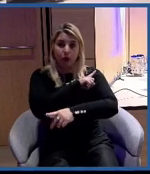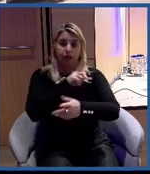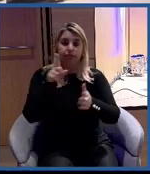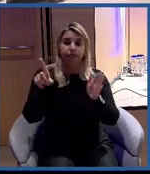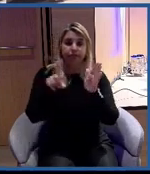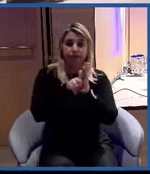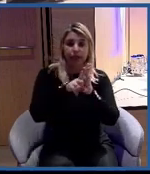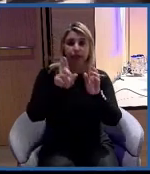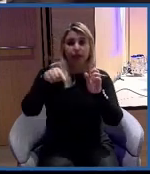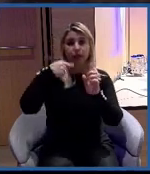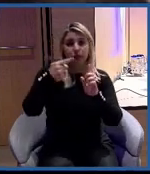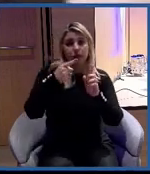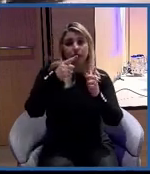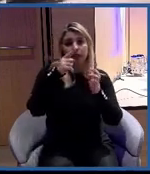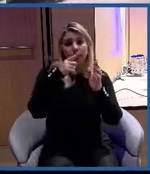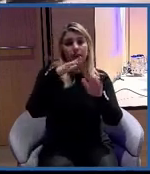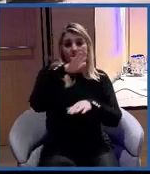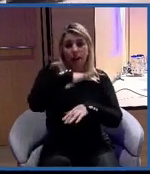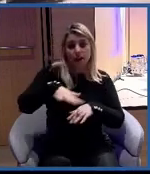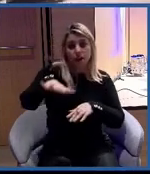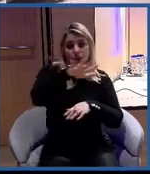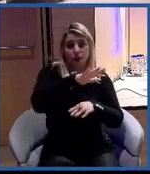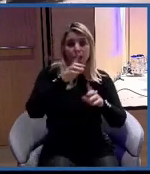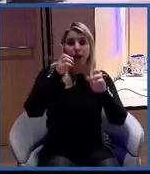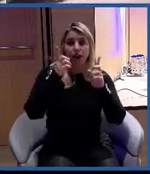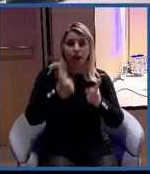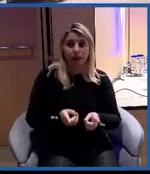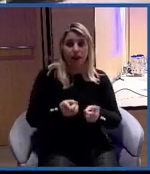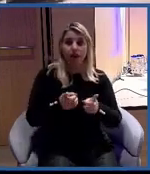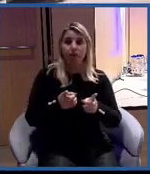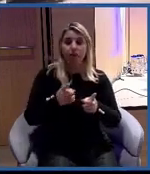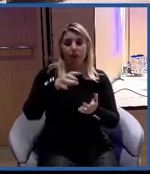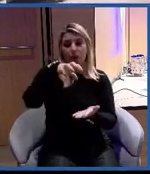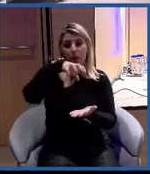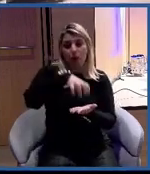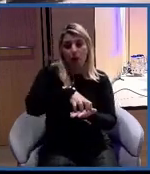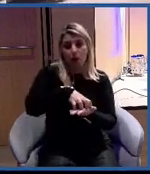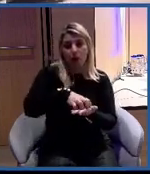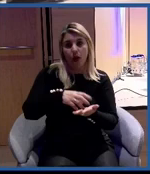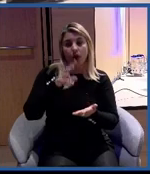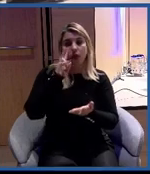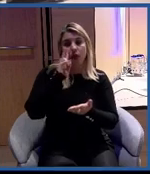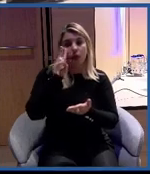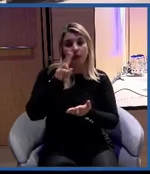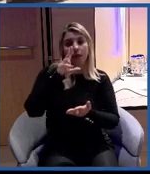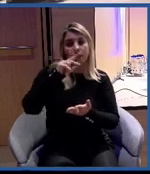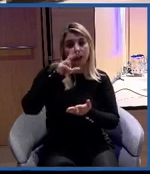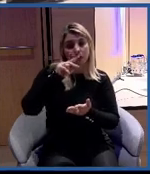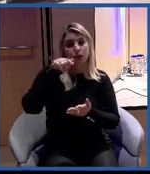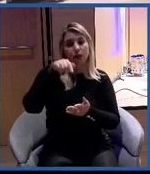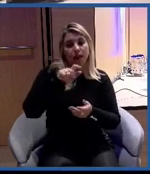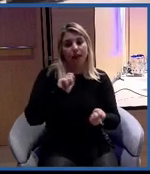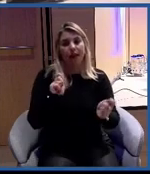local entonces tomamos lo aprendido de la metodología de 2021 y lo ajustamos